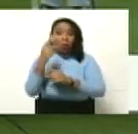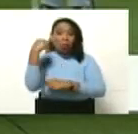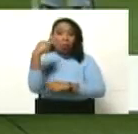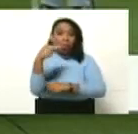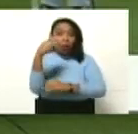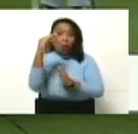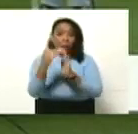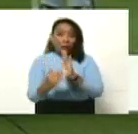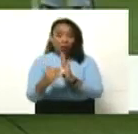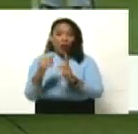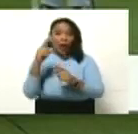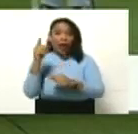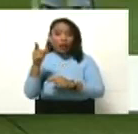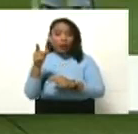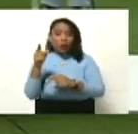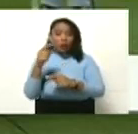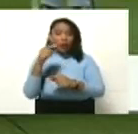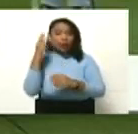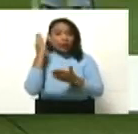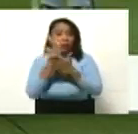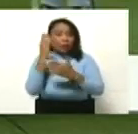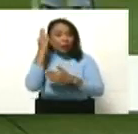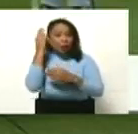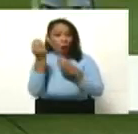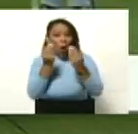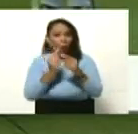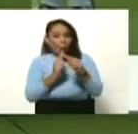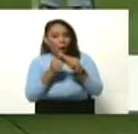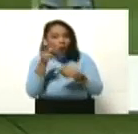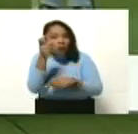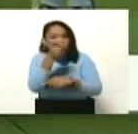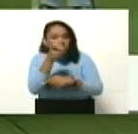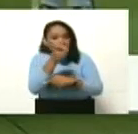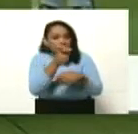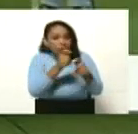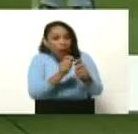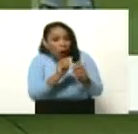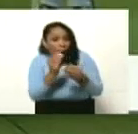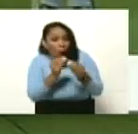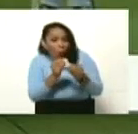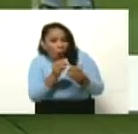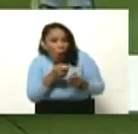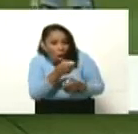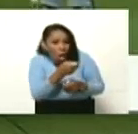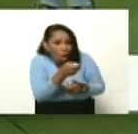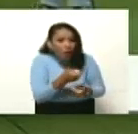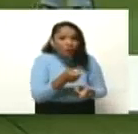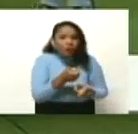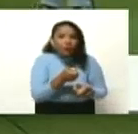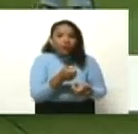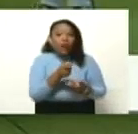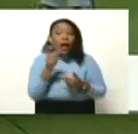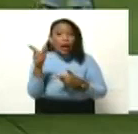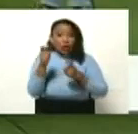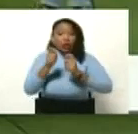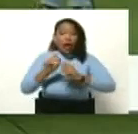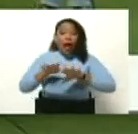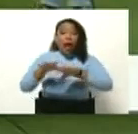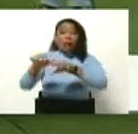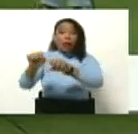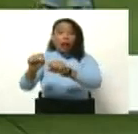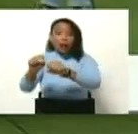cuando consiga por dónde meterse. Si ellos intentan, mire, muchachos. El